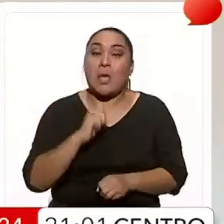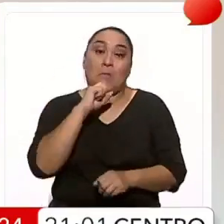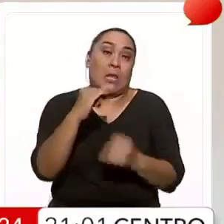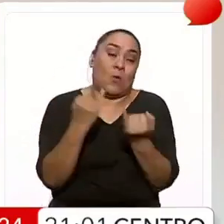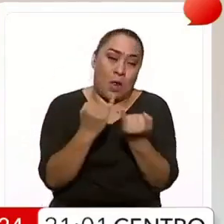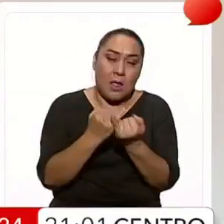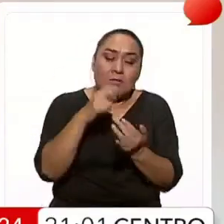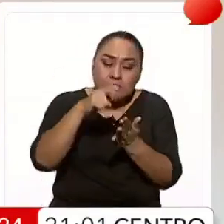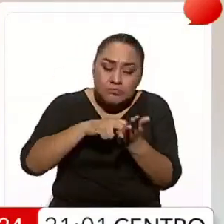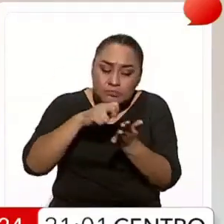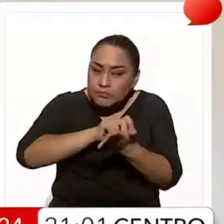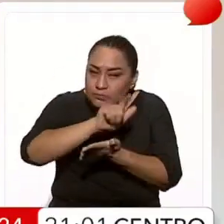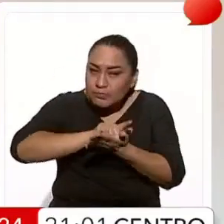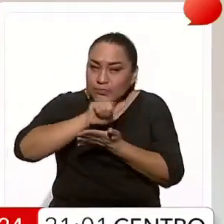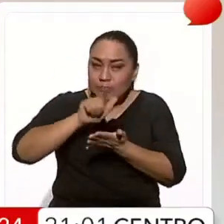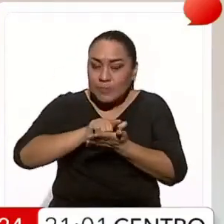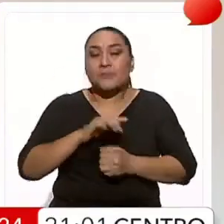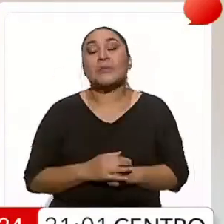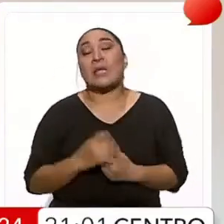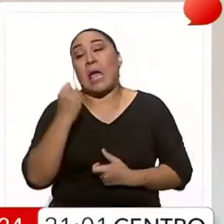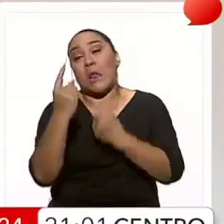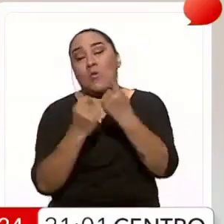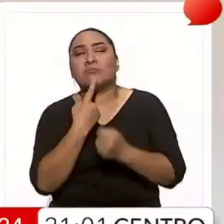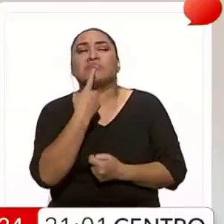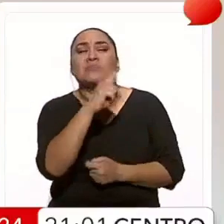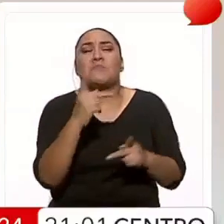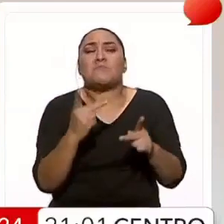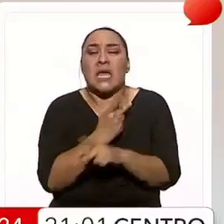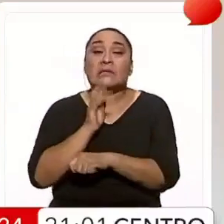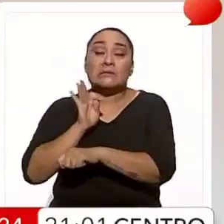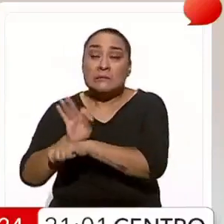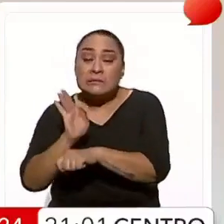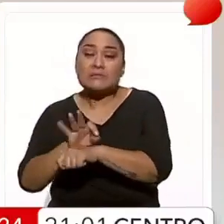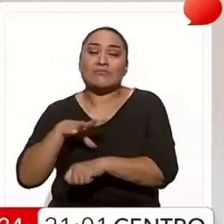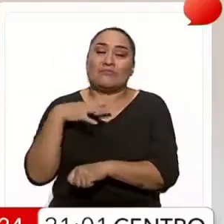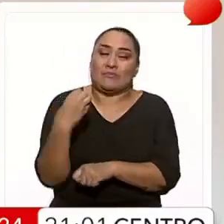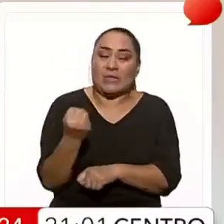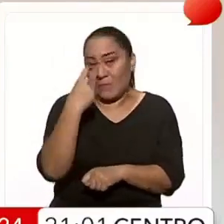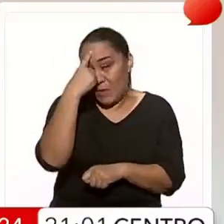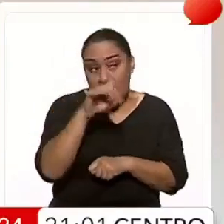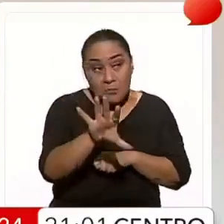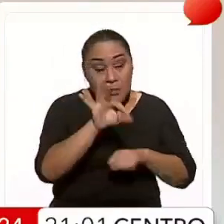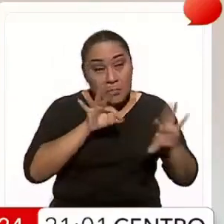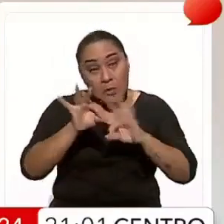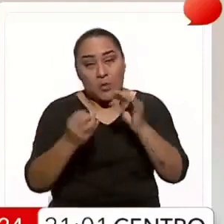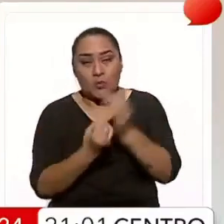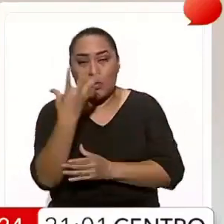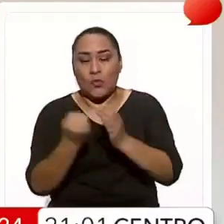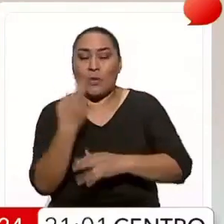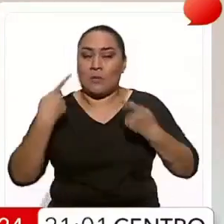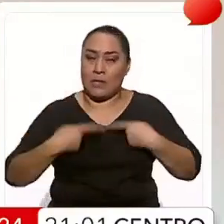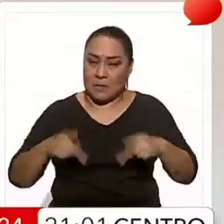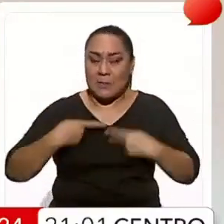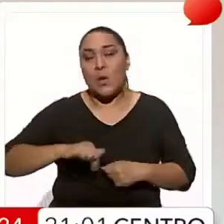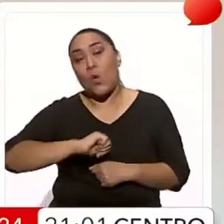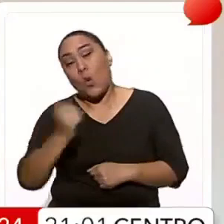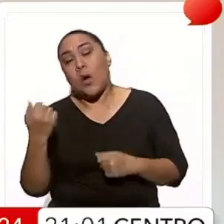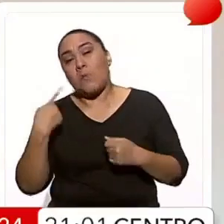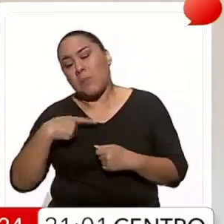reforma judicial. Unos denunciaron nepotismo y preferitismo en general para la selección de juzgadores, otros defendieron el sistema de